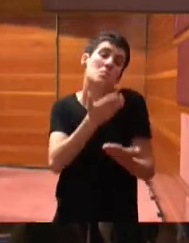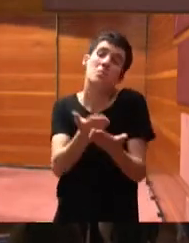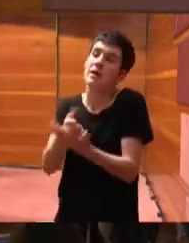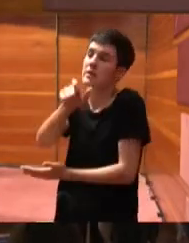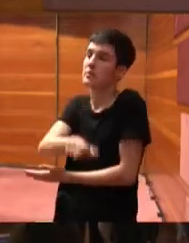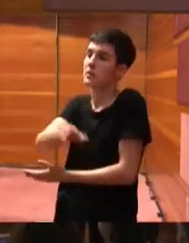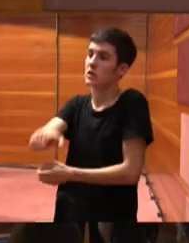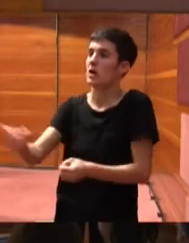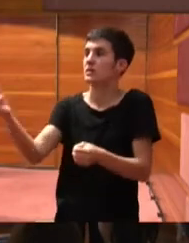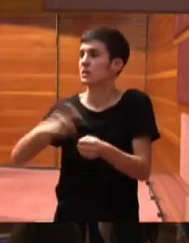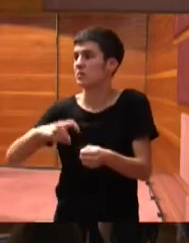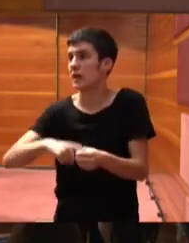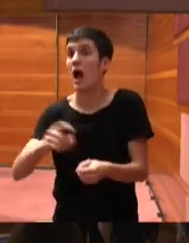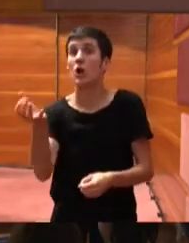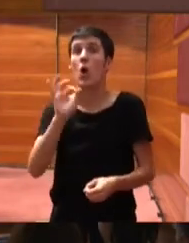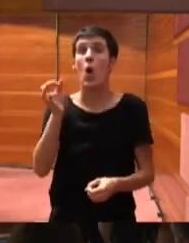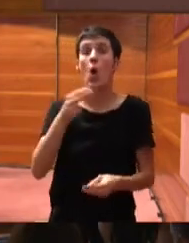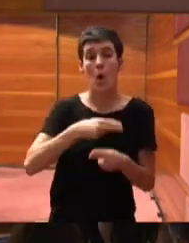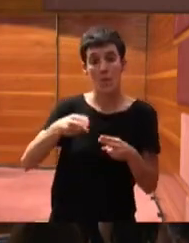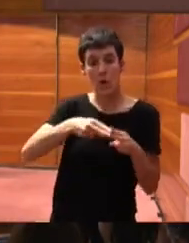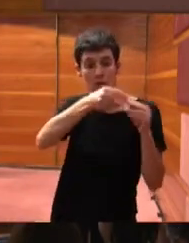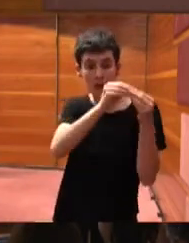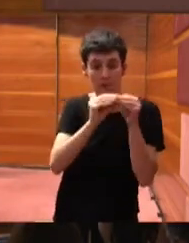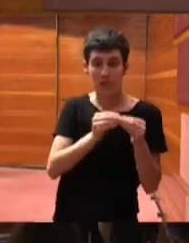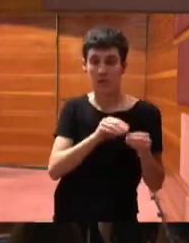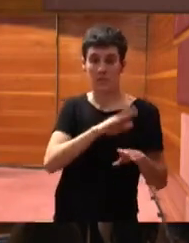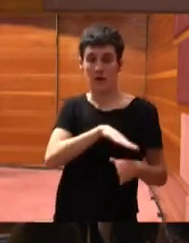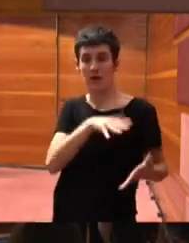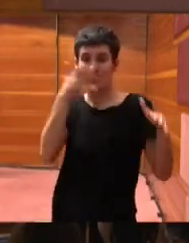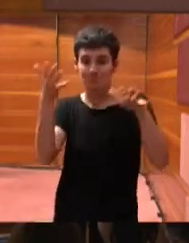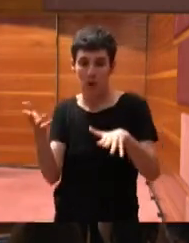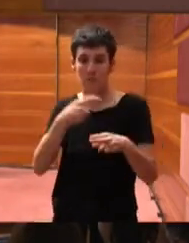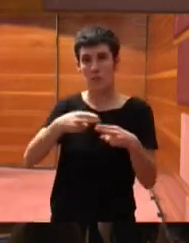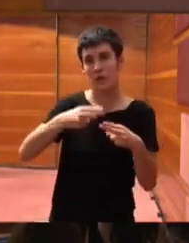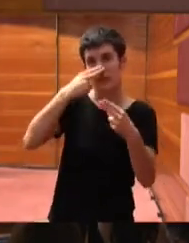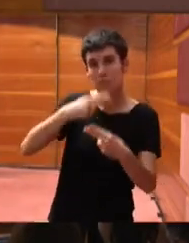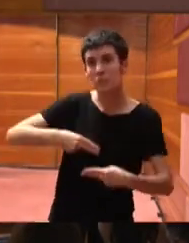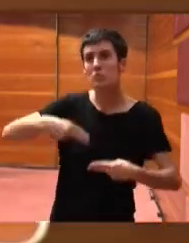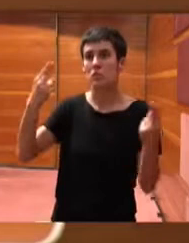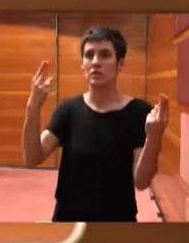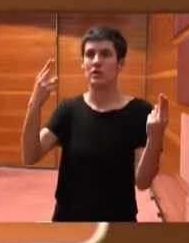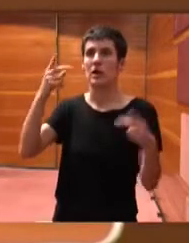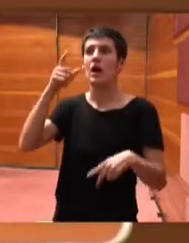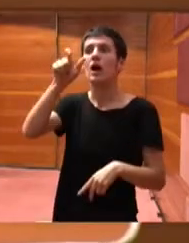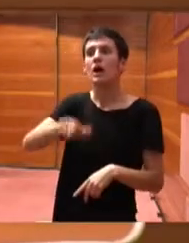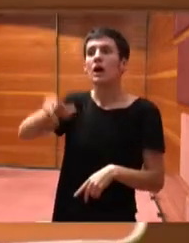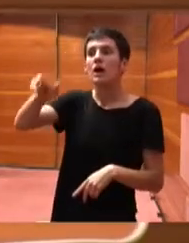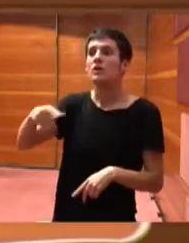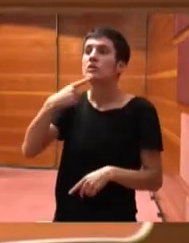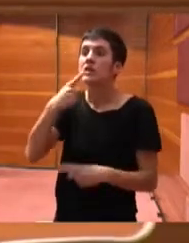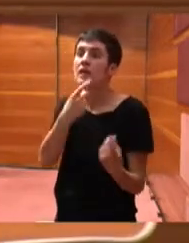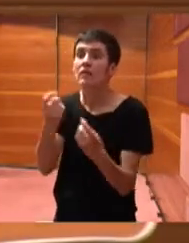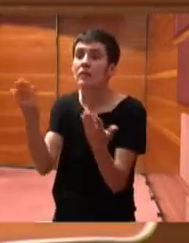las políticas, que esto ya va más allá de implicarles, sino en ejecutar una política pública en función de lo que ellos dicen que necesitan,